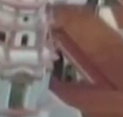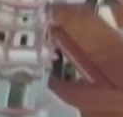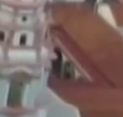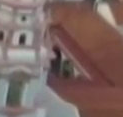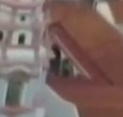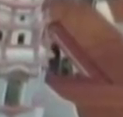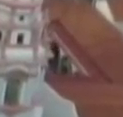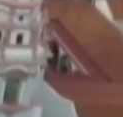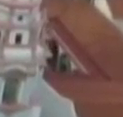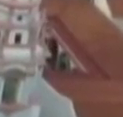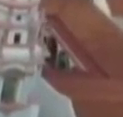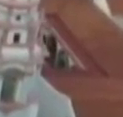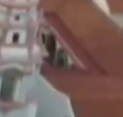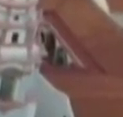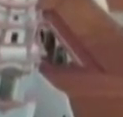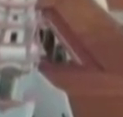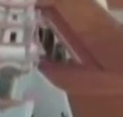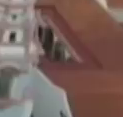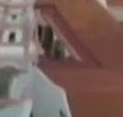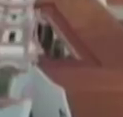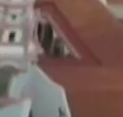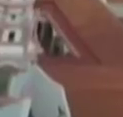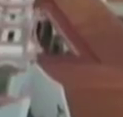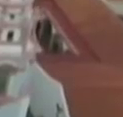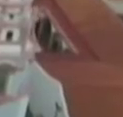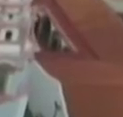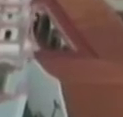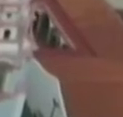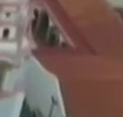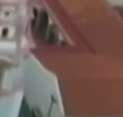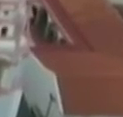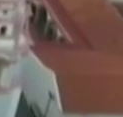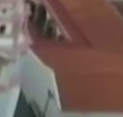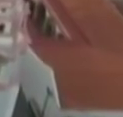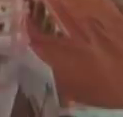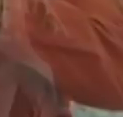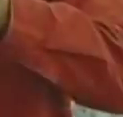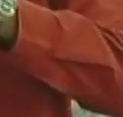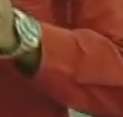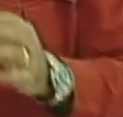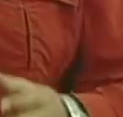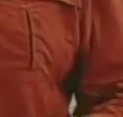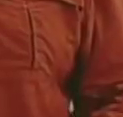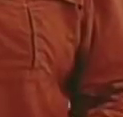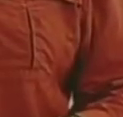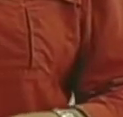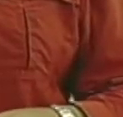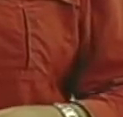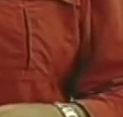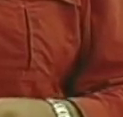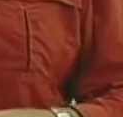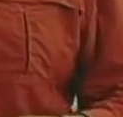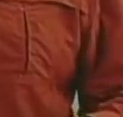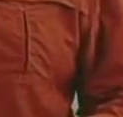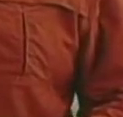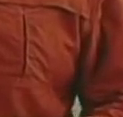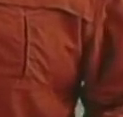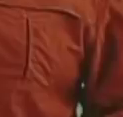Jueves 5 de abril venimos ante el Padre Libertador, ante el Espíritu